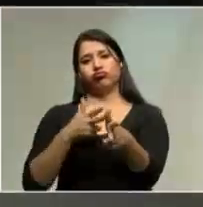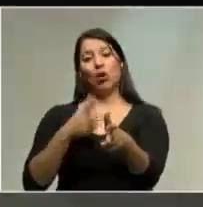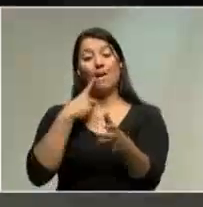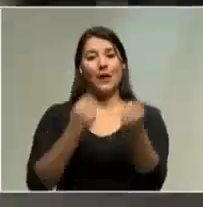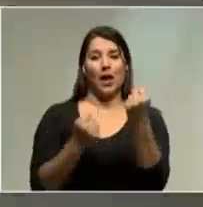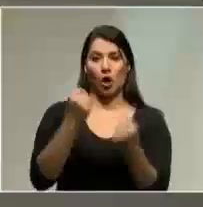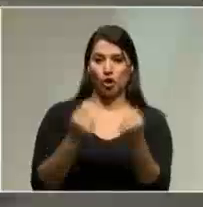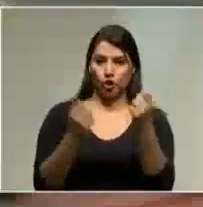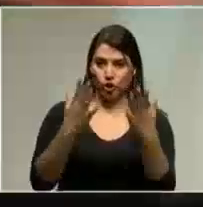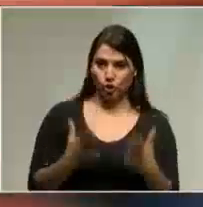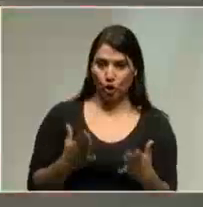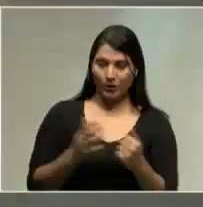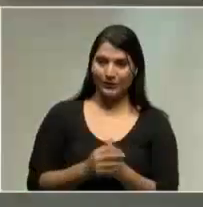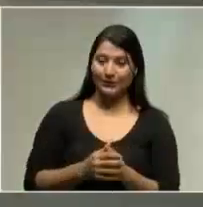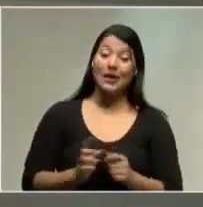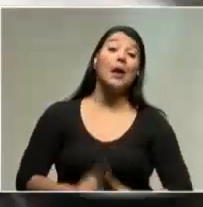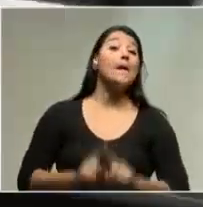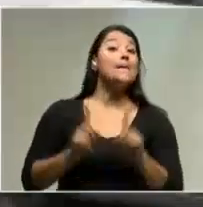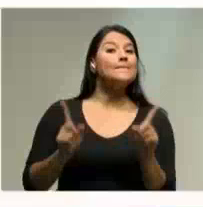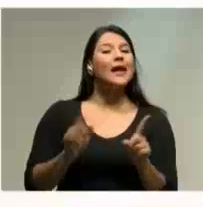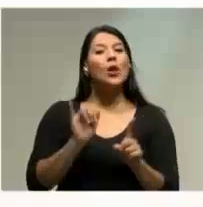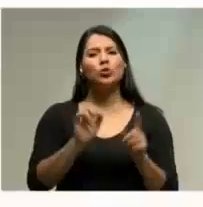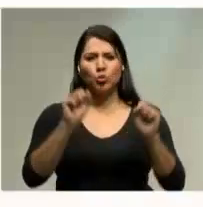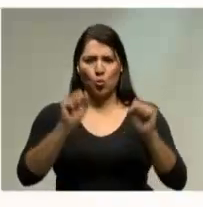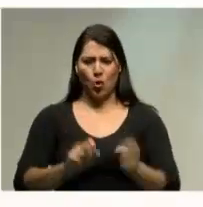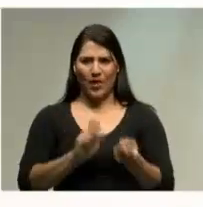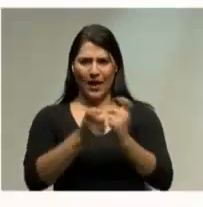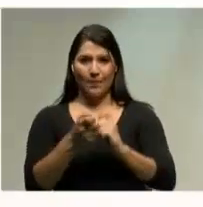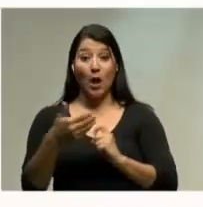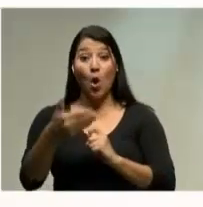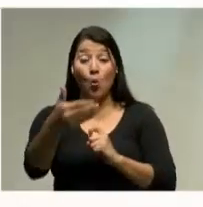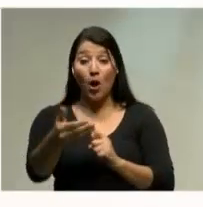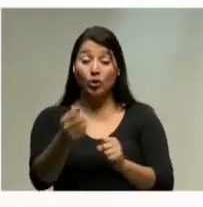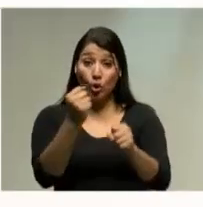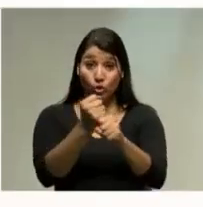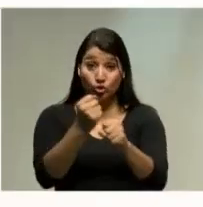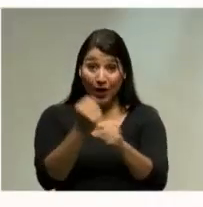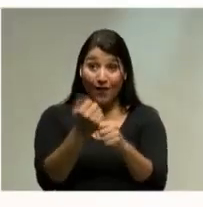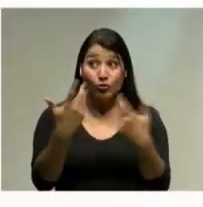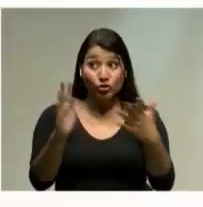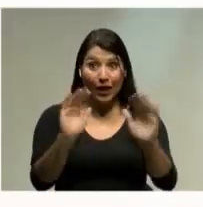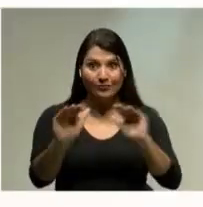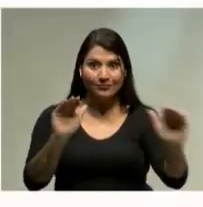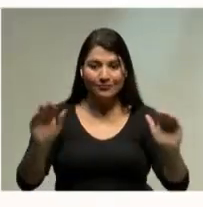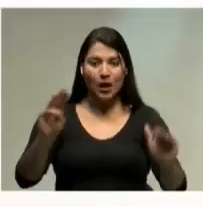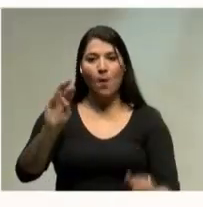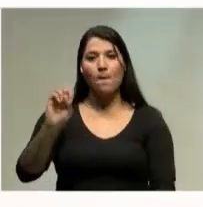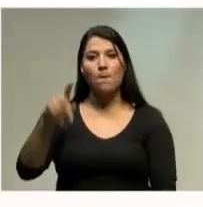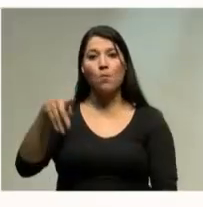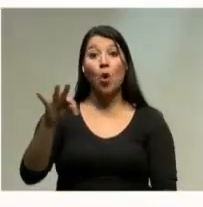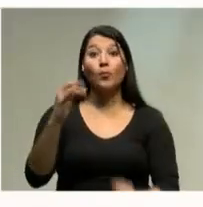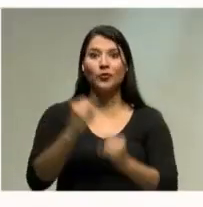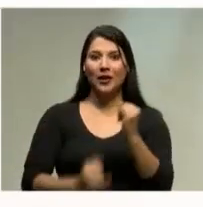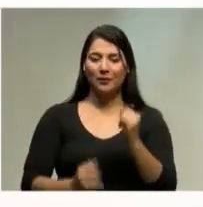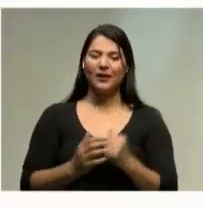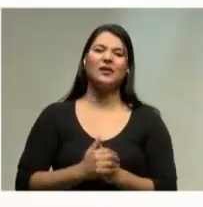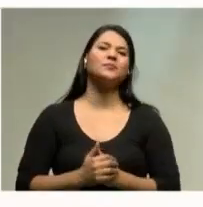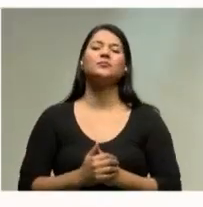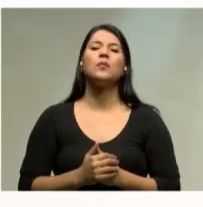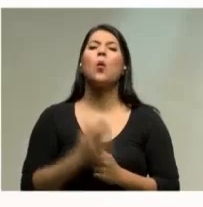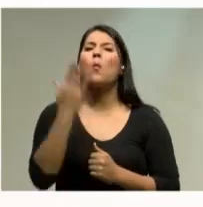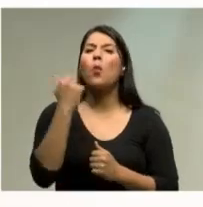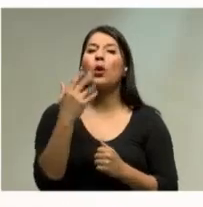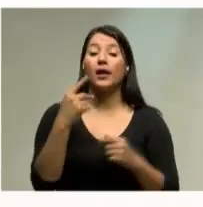conductores. Sin embargo, eso cambiará cuando las obras anunciadas por el MOP estén listas. Se trata de